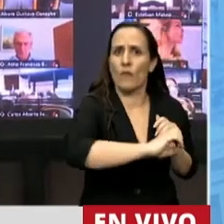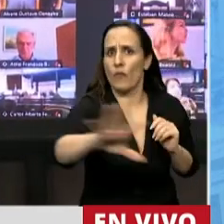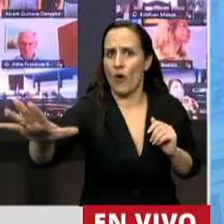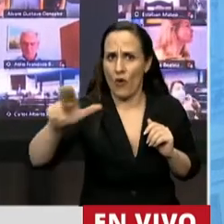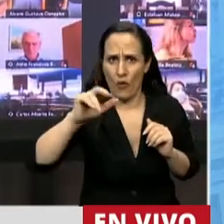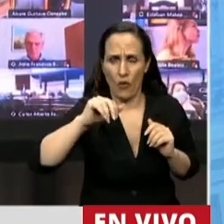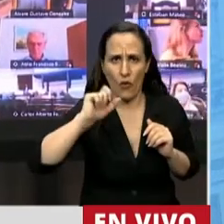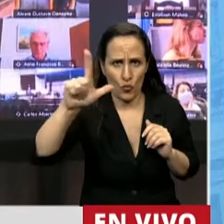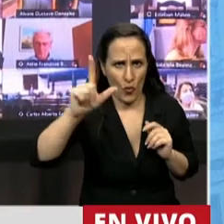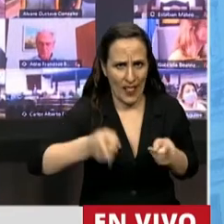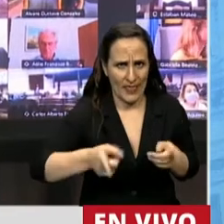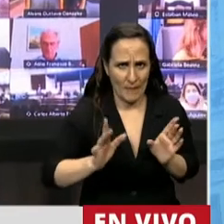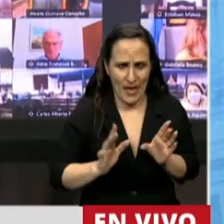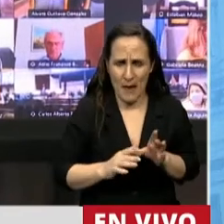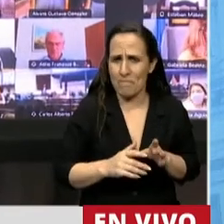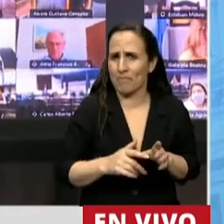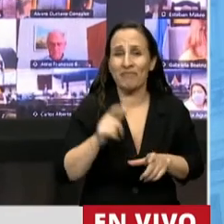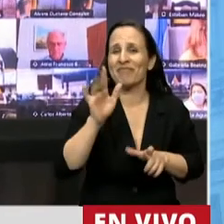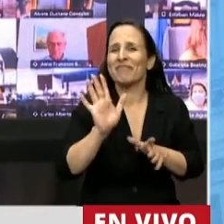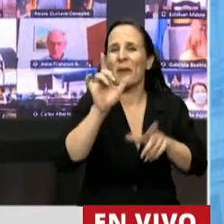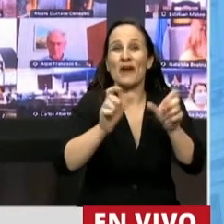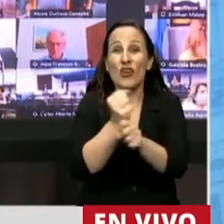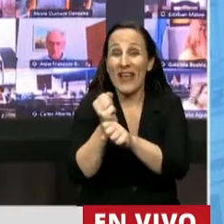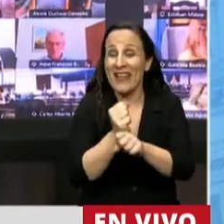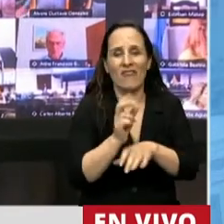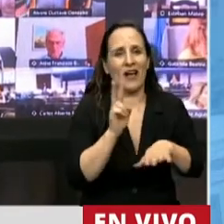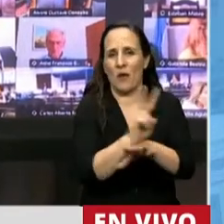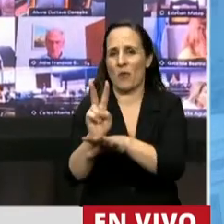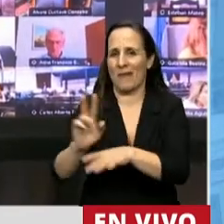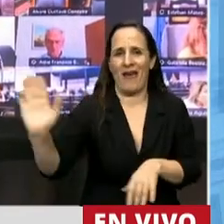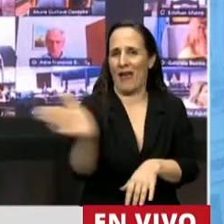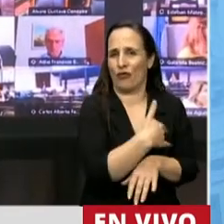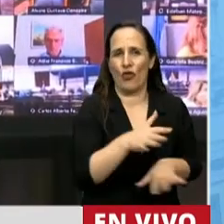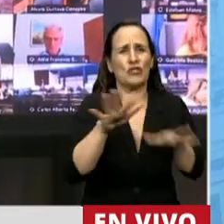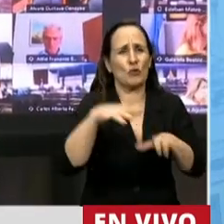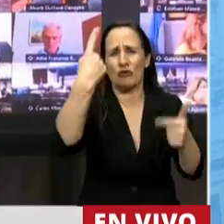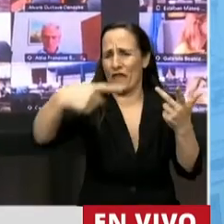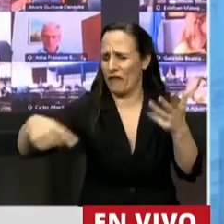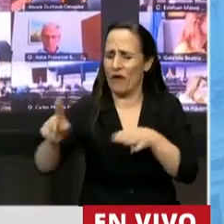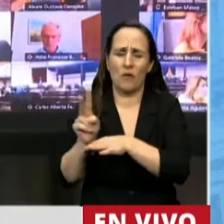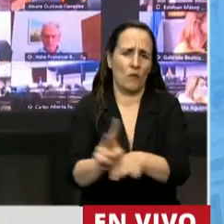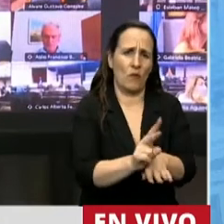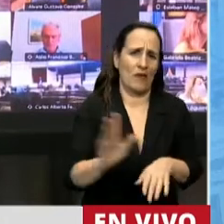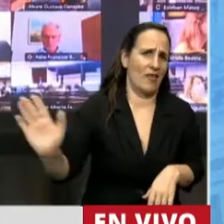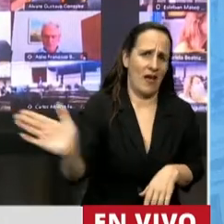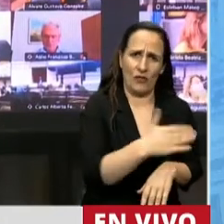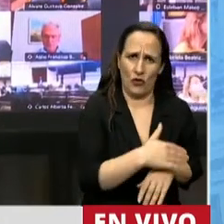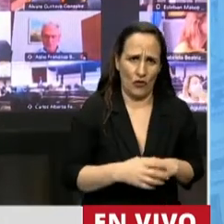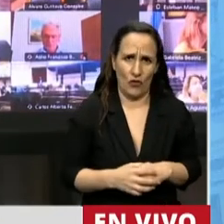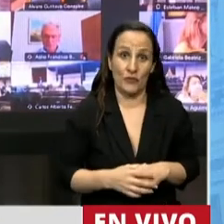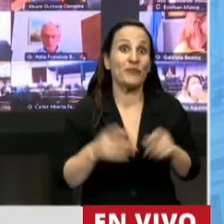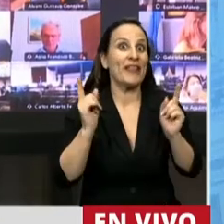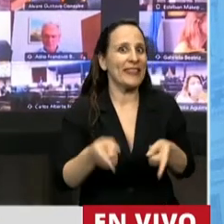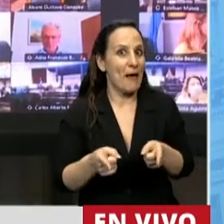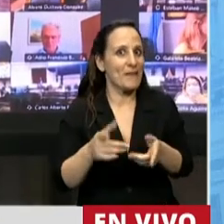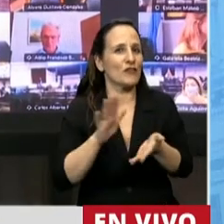rurales. Ampara a todas las personas, cualquiera sea la situación en la que se encuentran, y se anticipa también a este auge del mundo